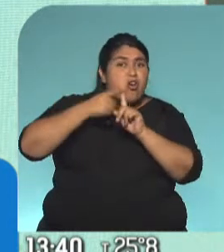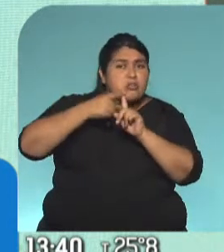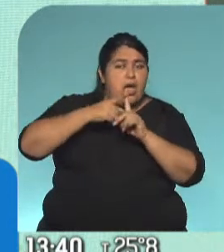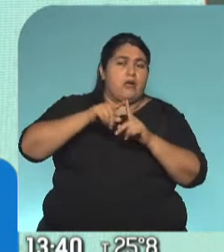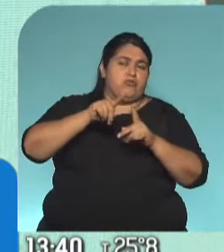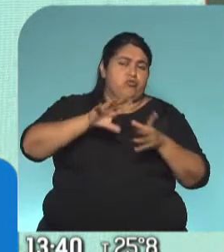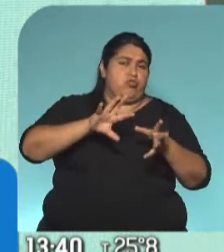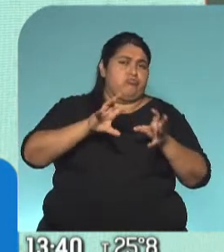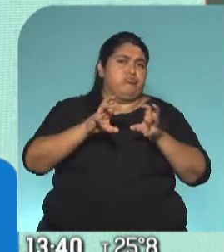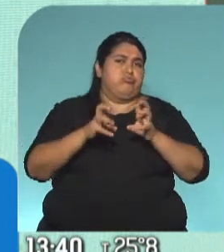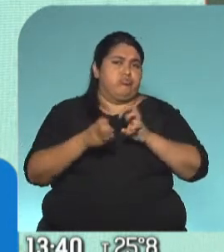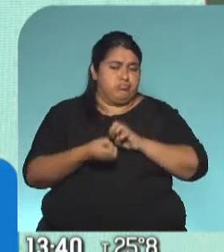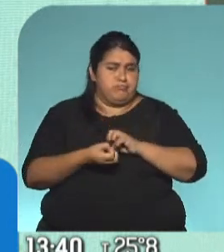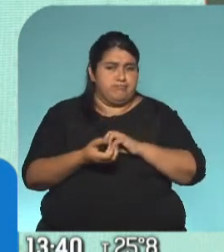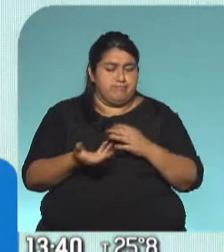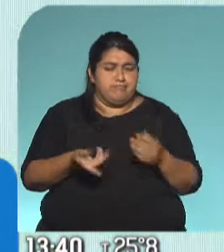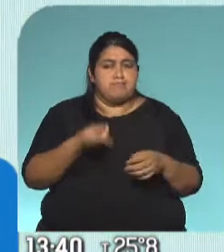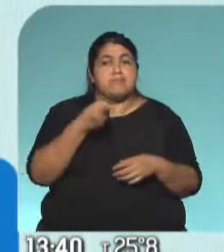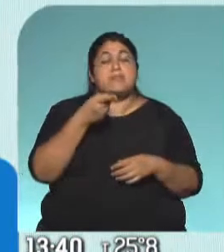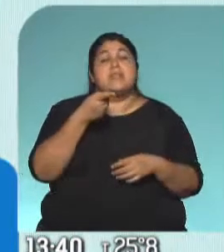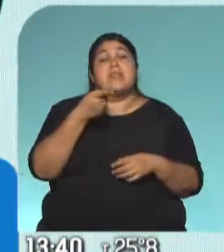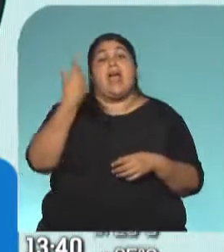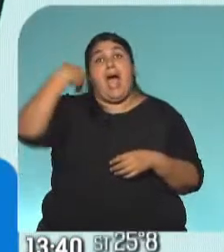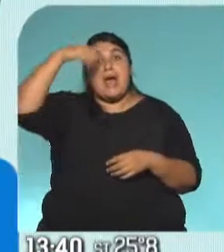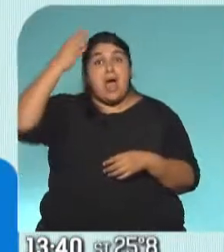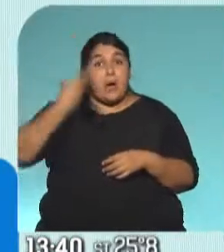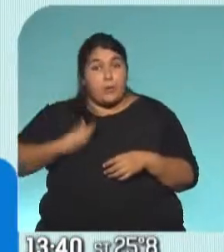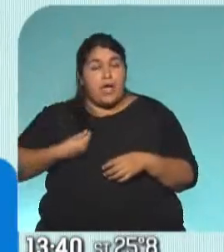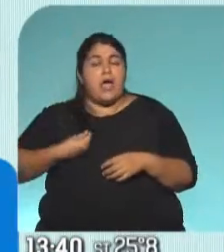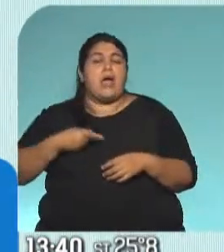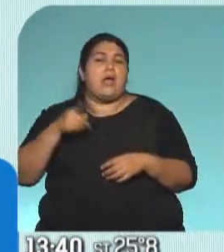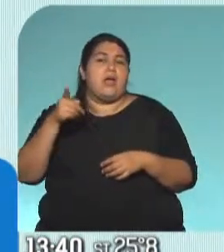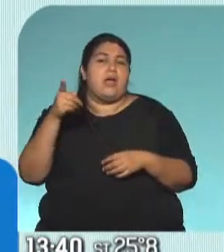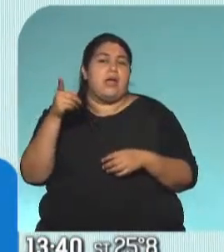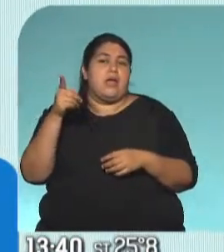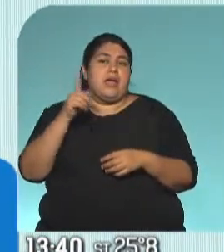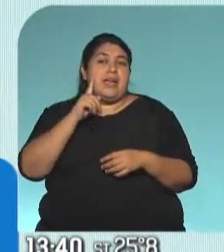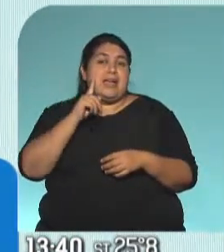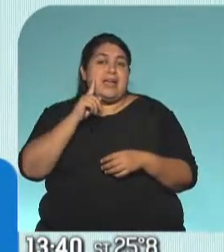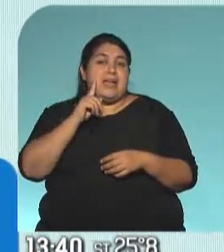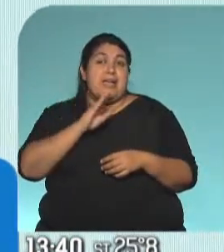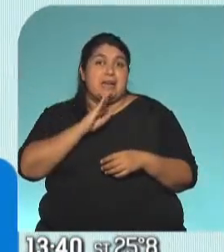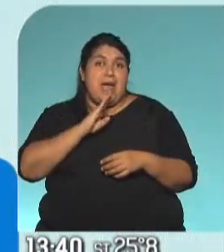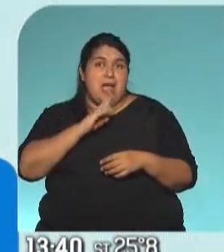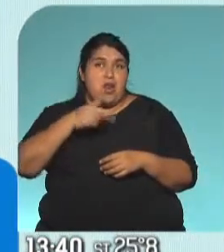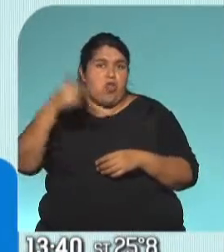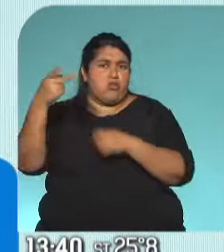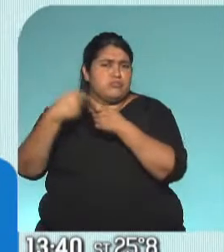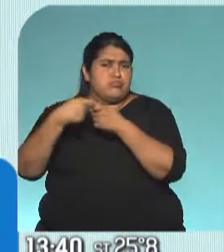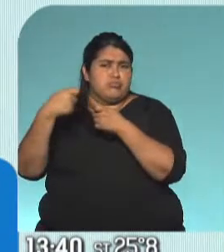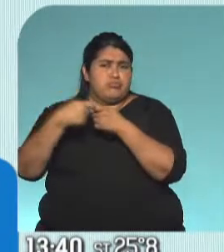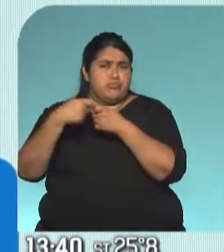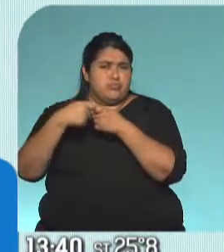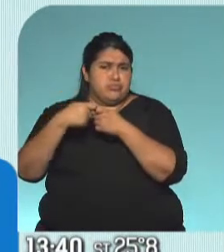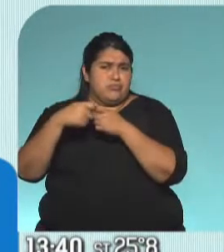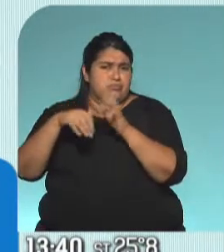Arabia Saudita y los Estados Unidos. Sí, Arabia Saudita es, Ashlen, recordemos, junto con Israel, el aliado estratégico de Estados